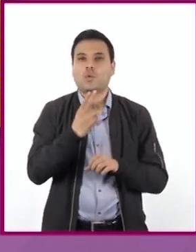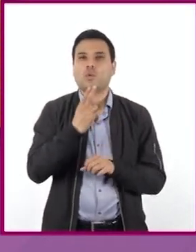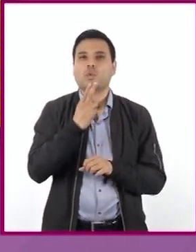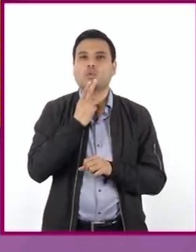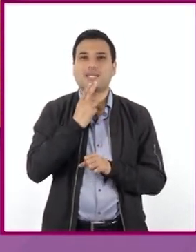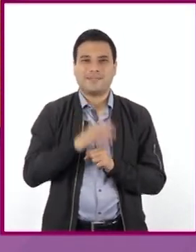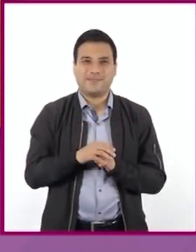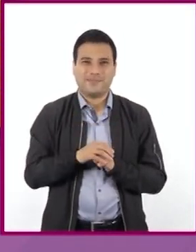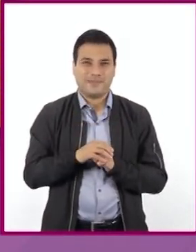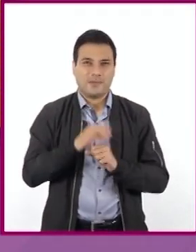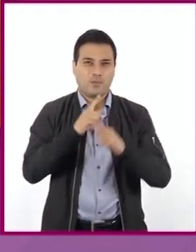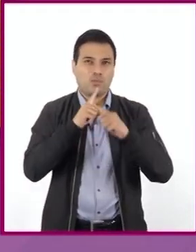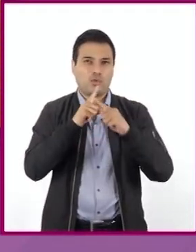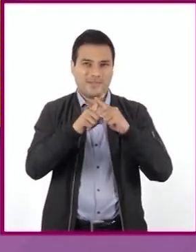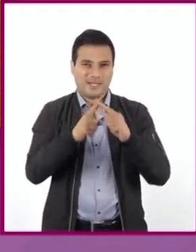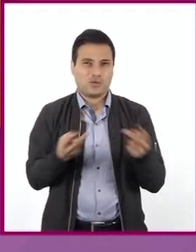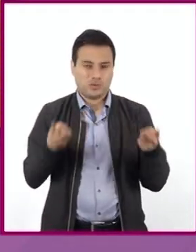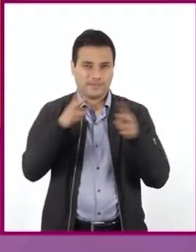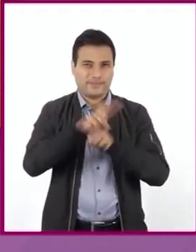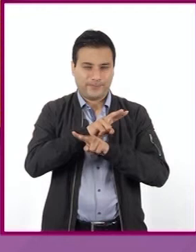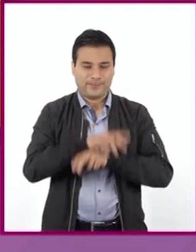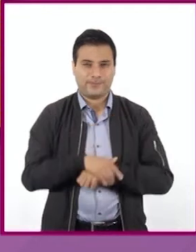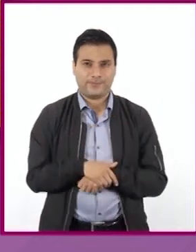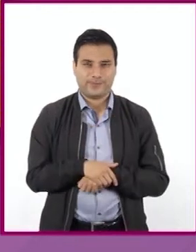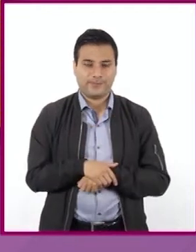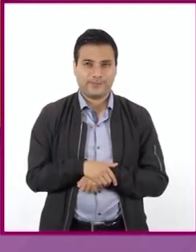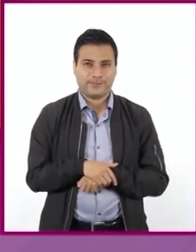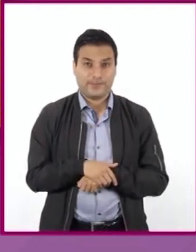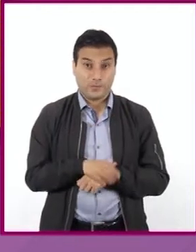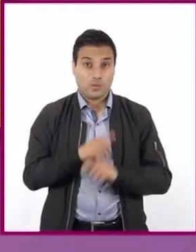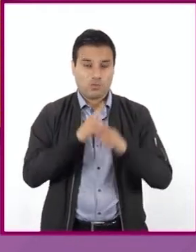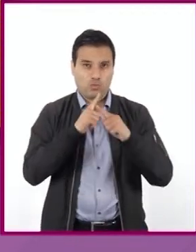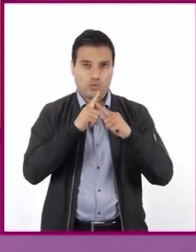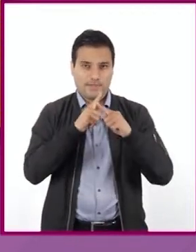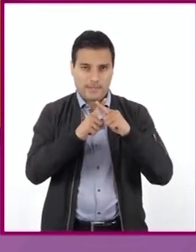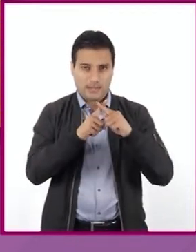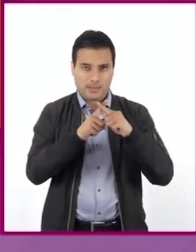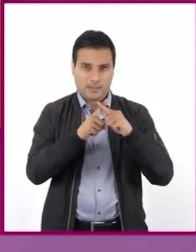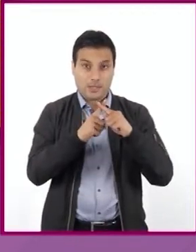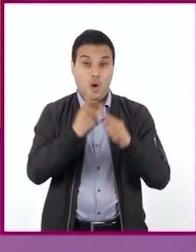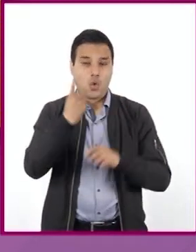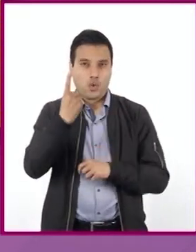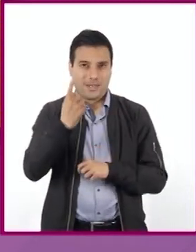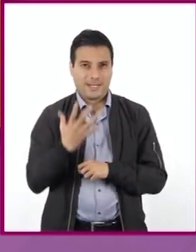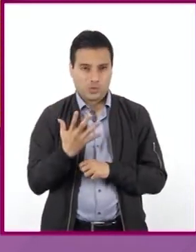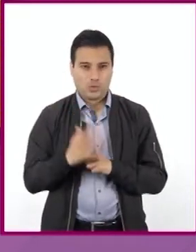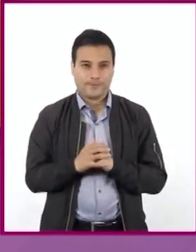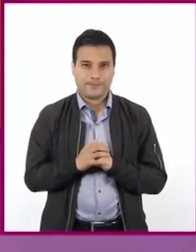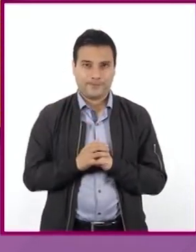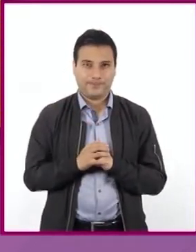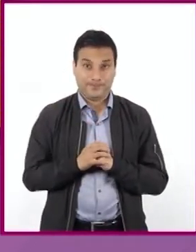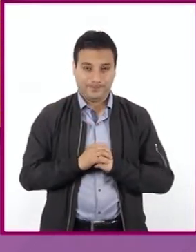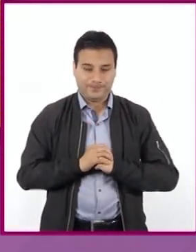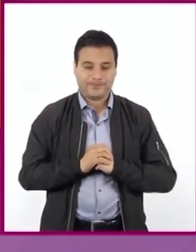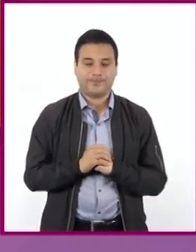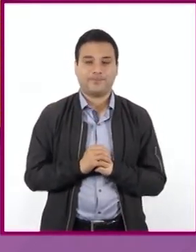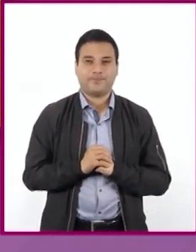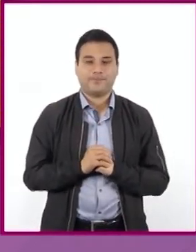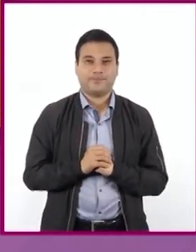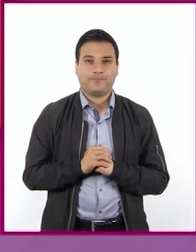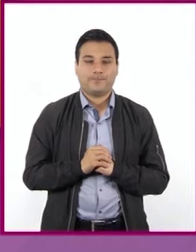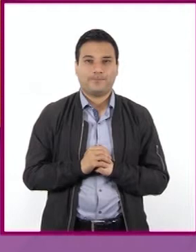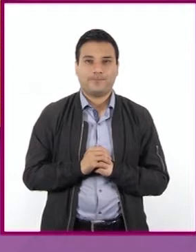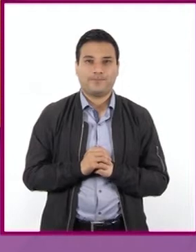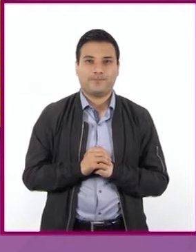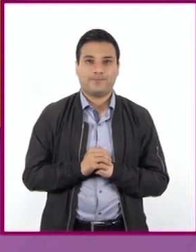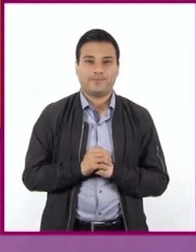multiplicativo. En este caso, multiplicaremos por un quinto ambos miembros de la ecuación.